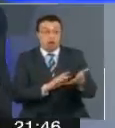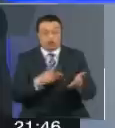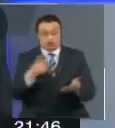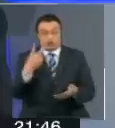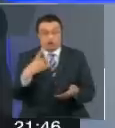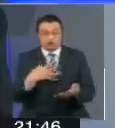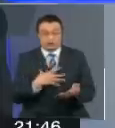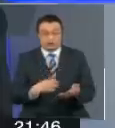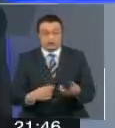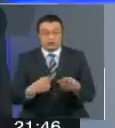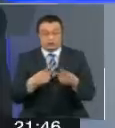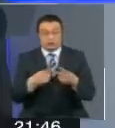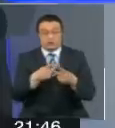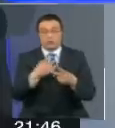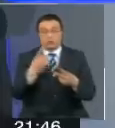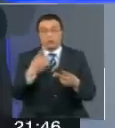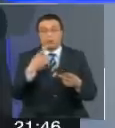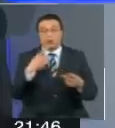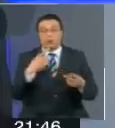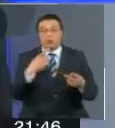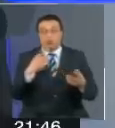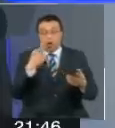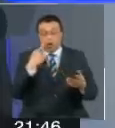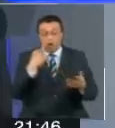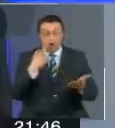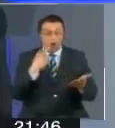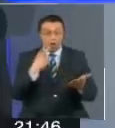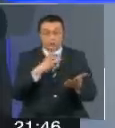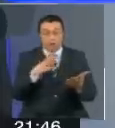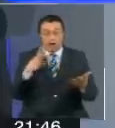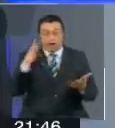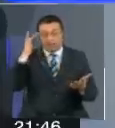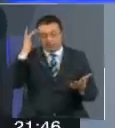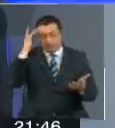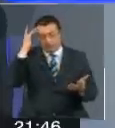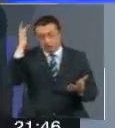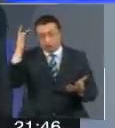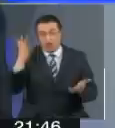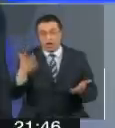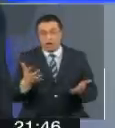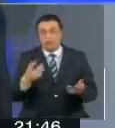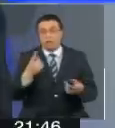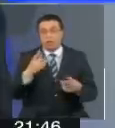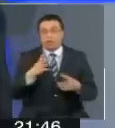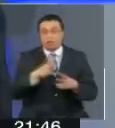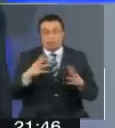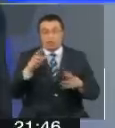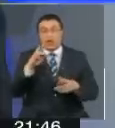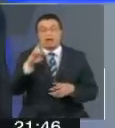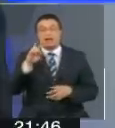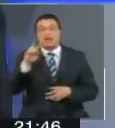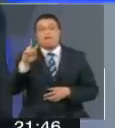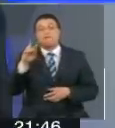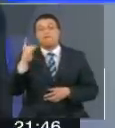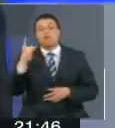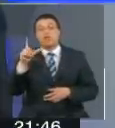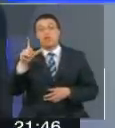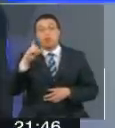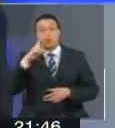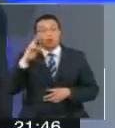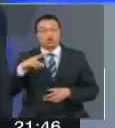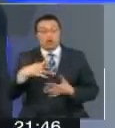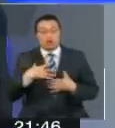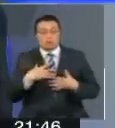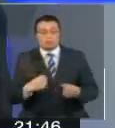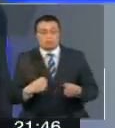hijos, un hombre, un gran intelectual y un gran revolucionario. Y que para